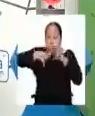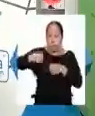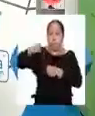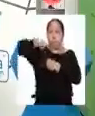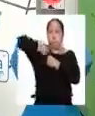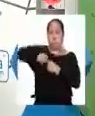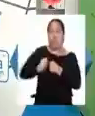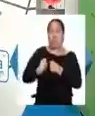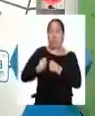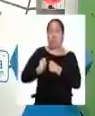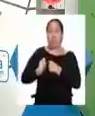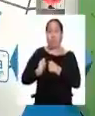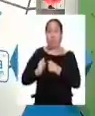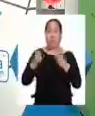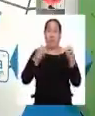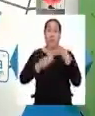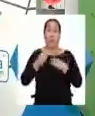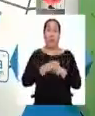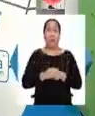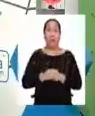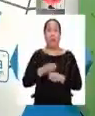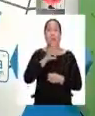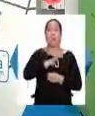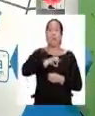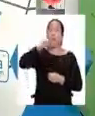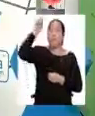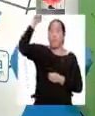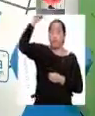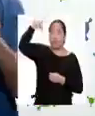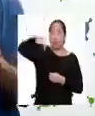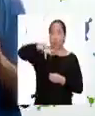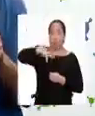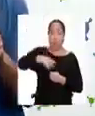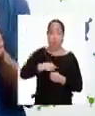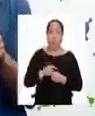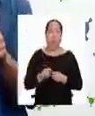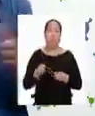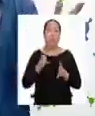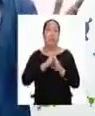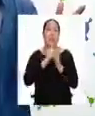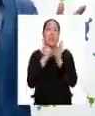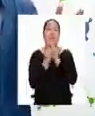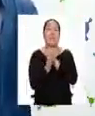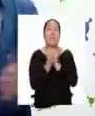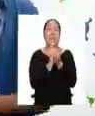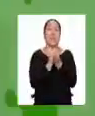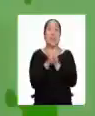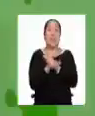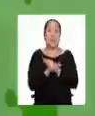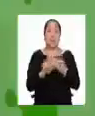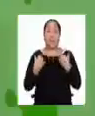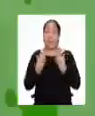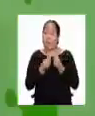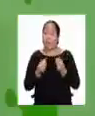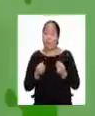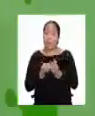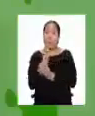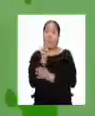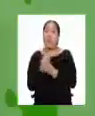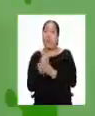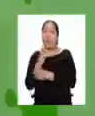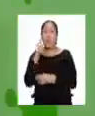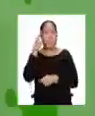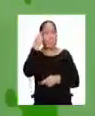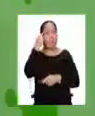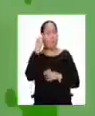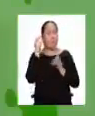supermercado. Aprovechar la luz natural. Reciclar todo lo que se pueda. Y finalmente tener muchas plantas. Me parece